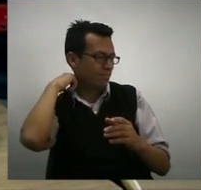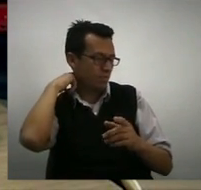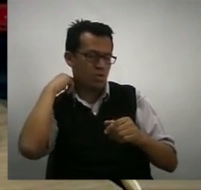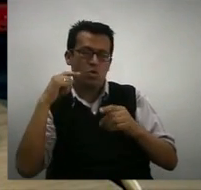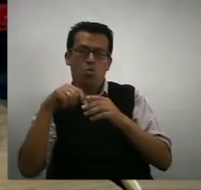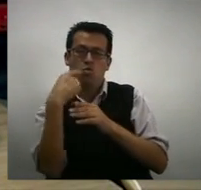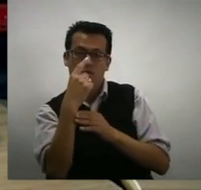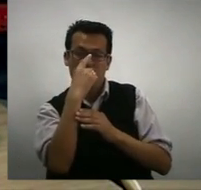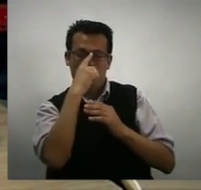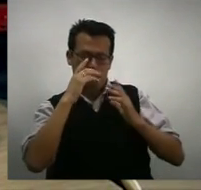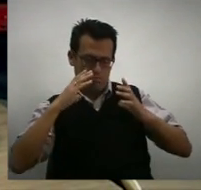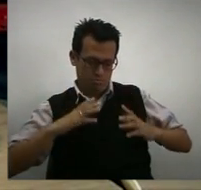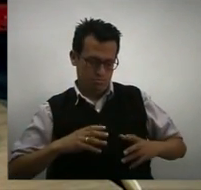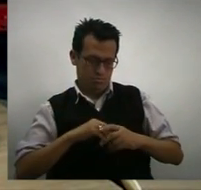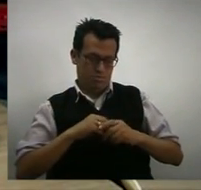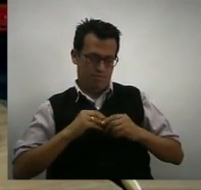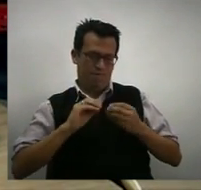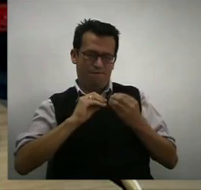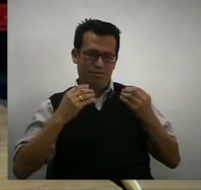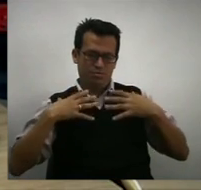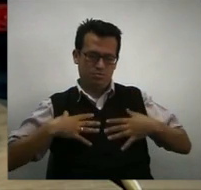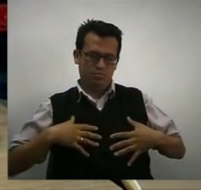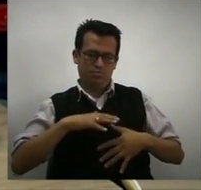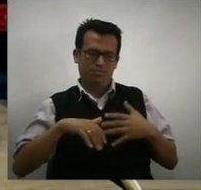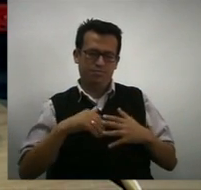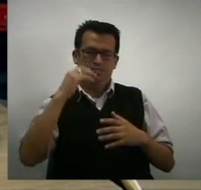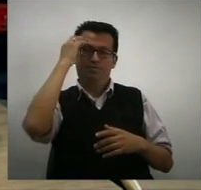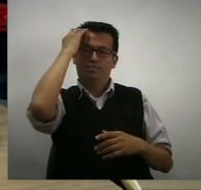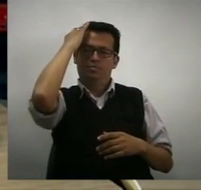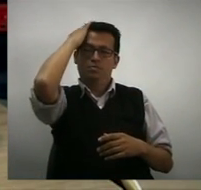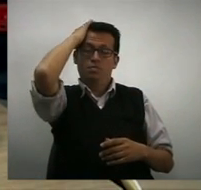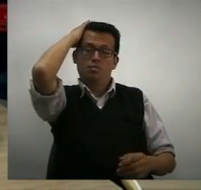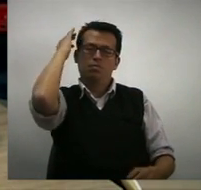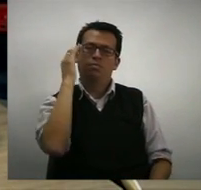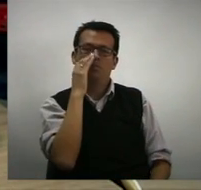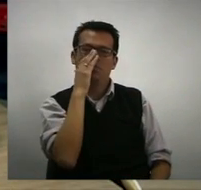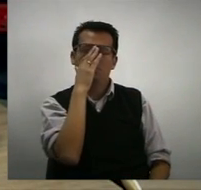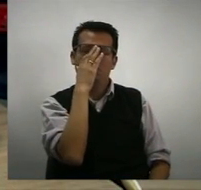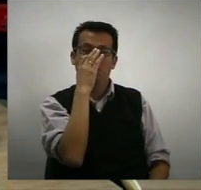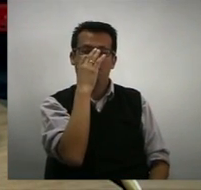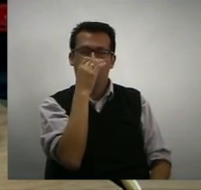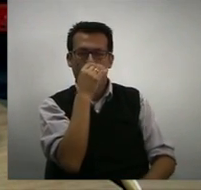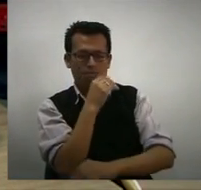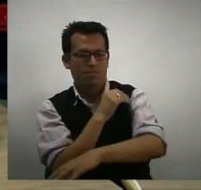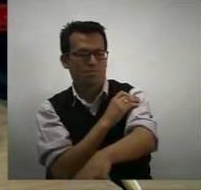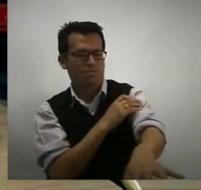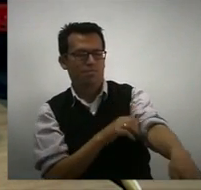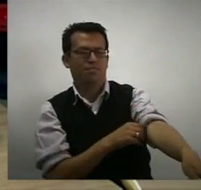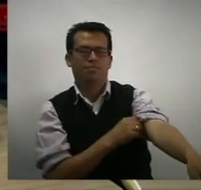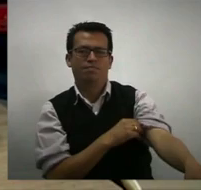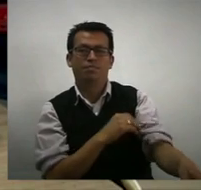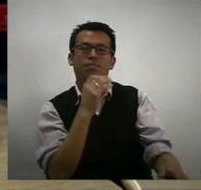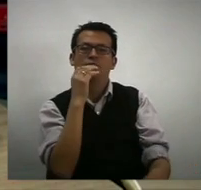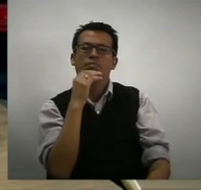unidades orgánicas, ser humano, físicas, tecnología e ideológicas, que tienden a unificar esfuerzos para consolidar el movimiento